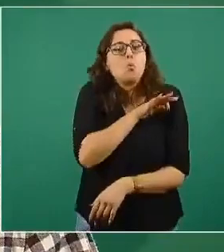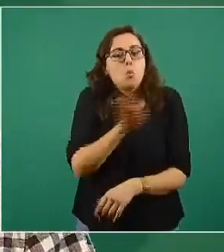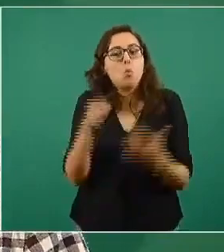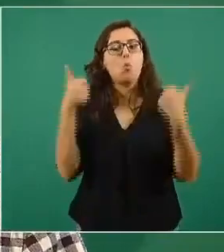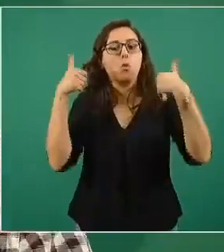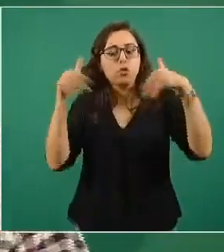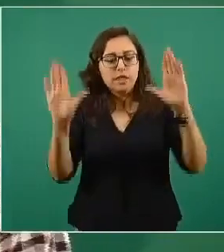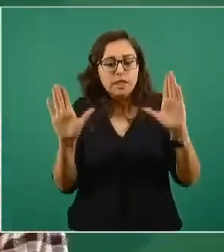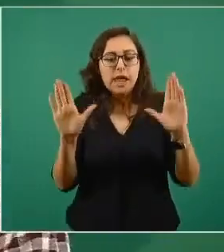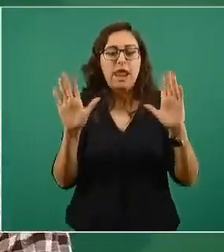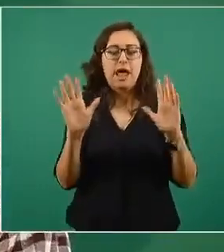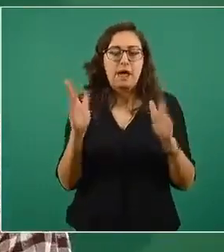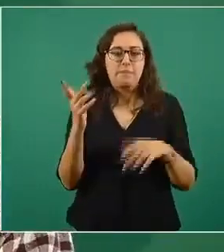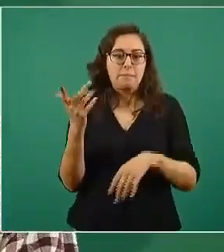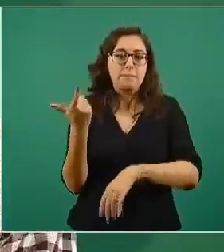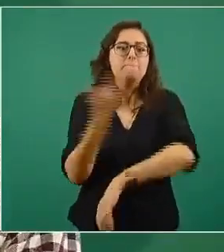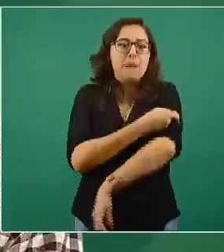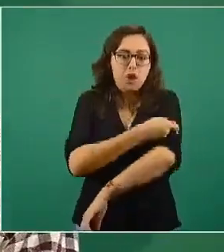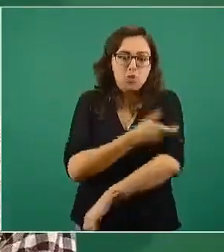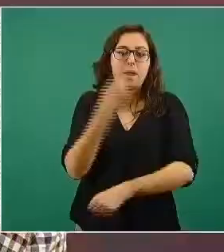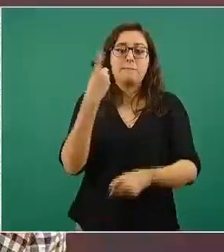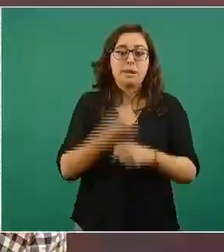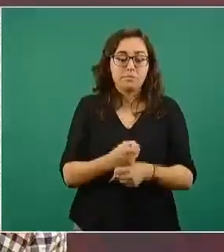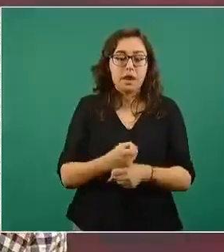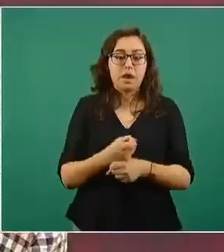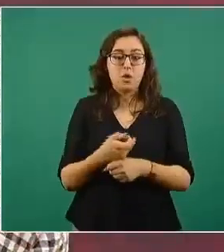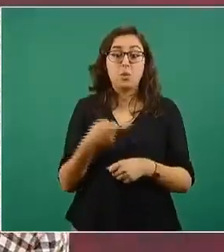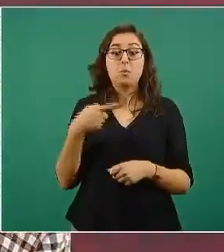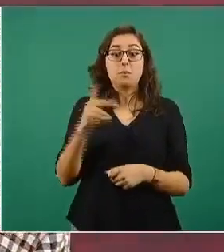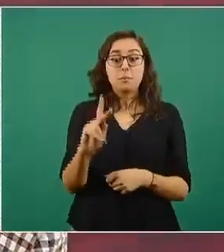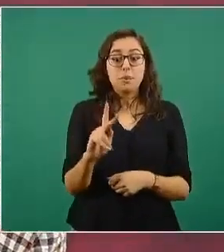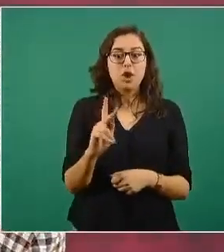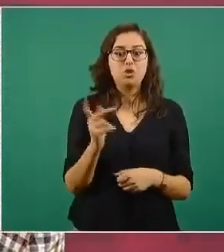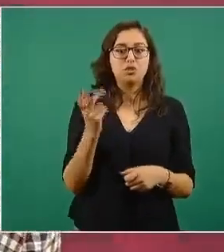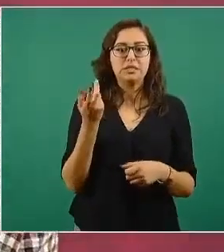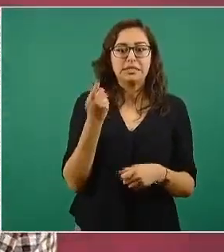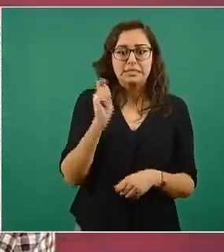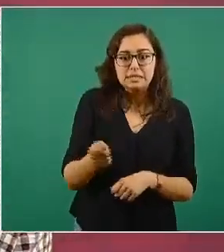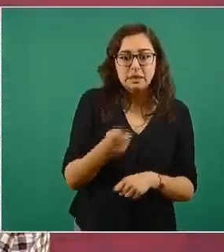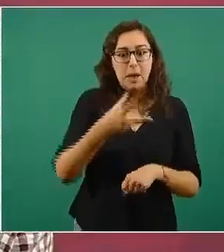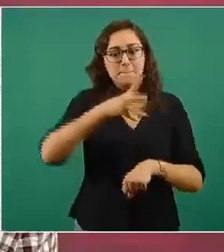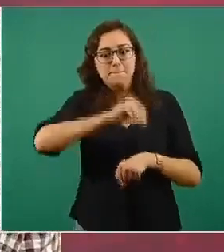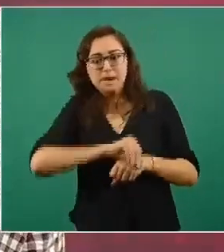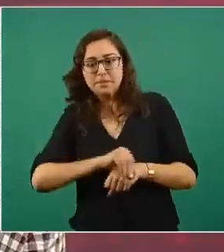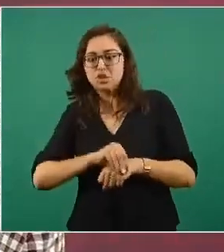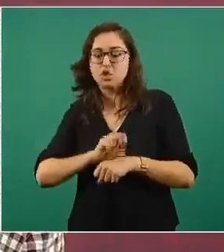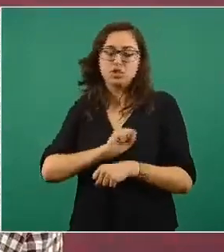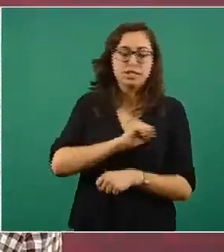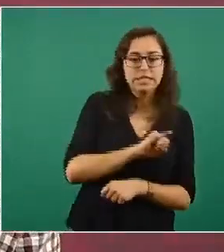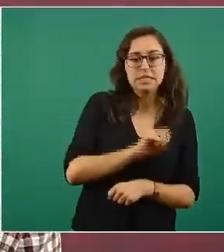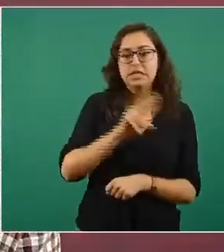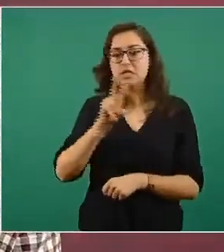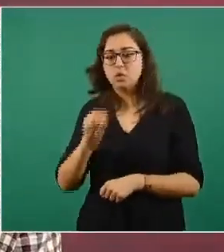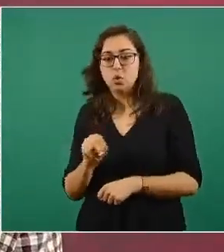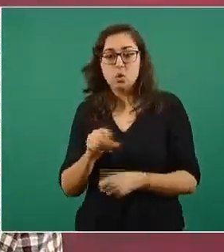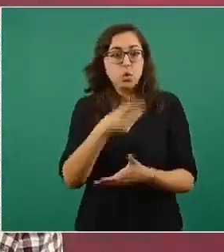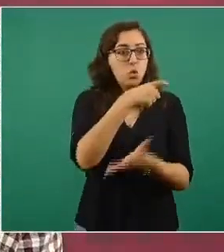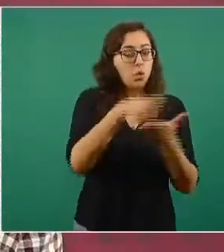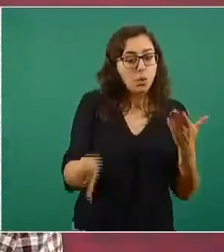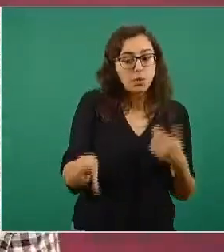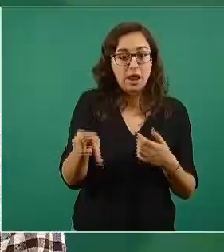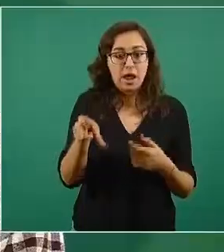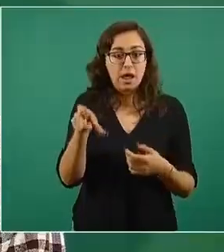donde sea útil la vacuna, pero no se trata de permitir o no permitir a una oficina de gobierno comprar